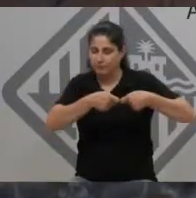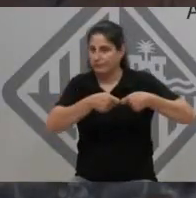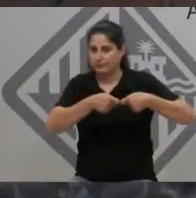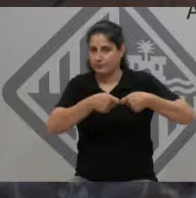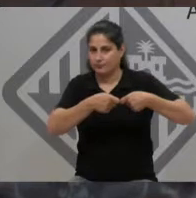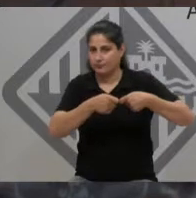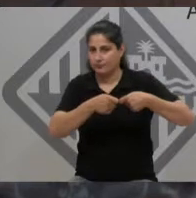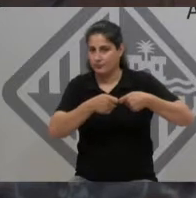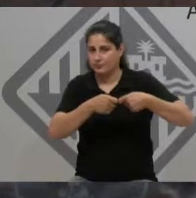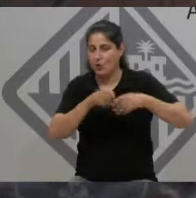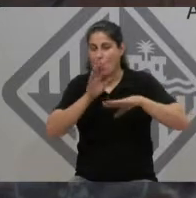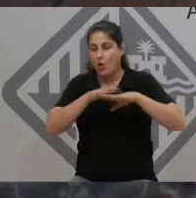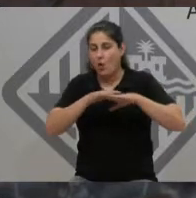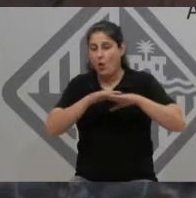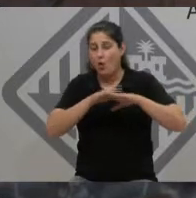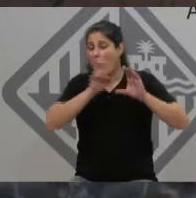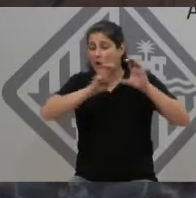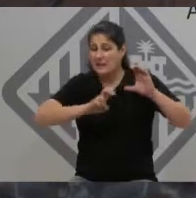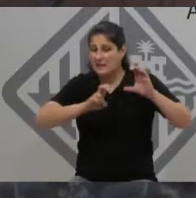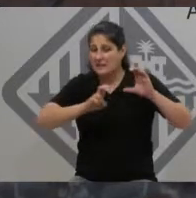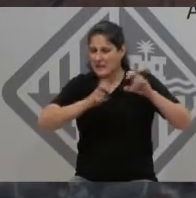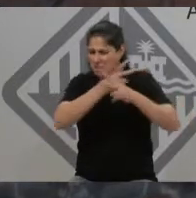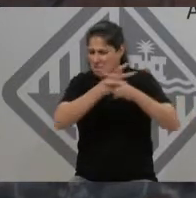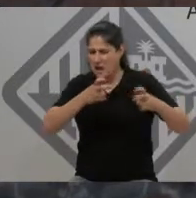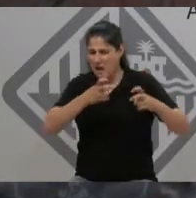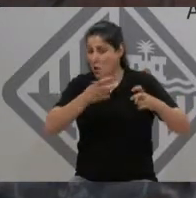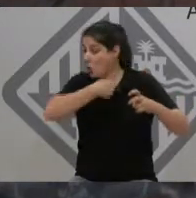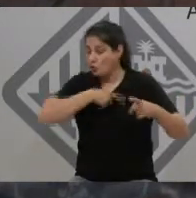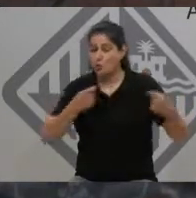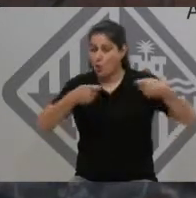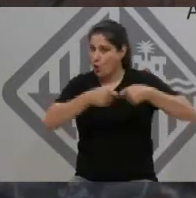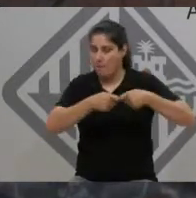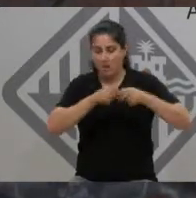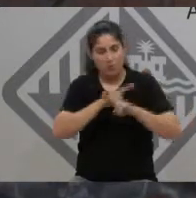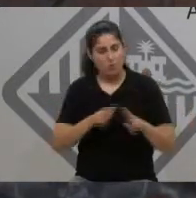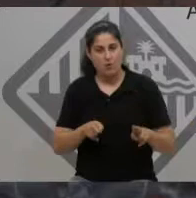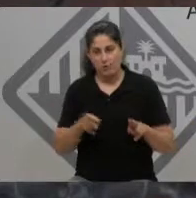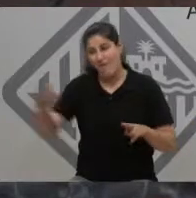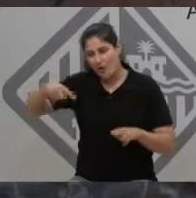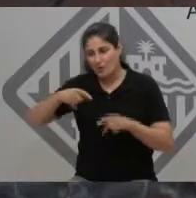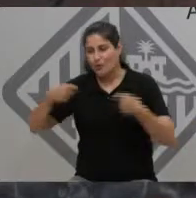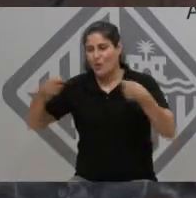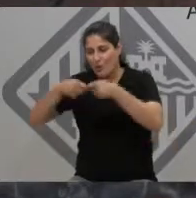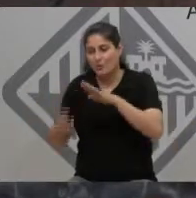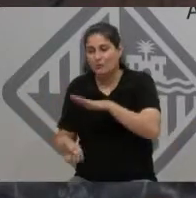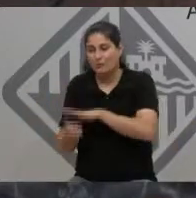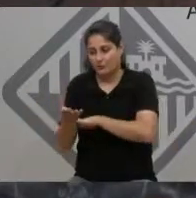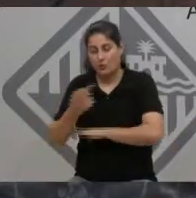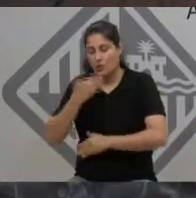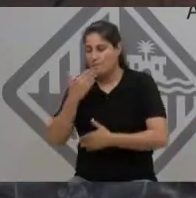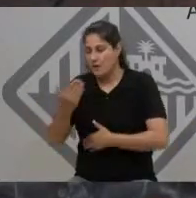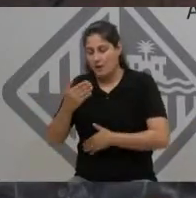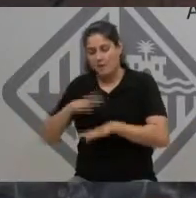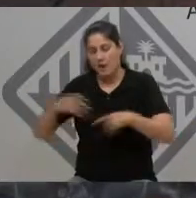peor situación de crisis económica con el Partido Popular, vamos, es que ni lo pensábamos establecerlo. Por tanto, solicitamos su inmediata